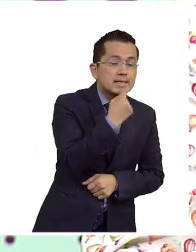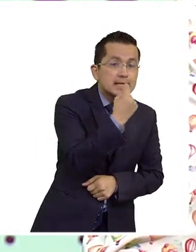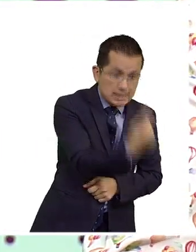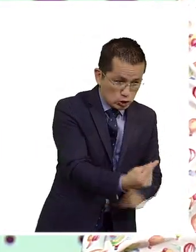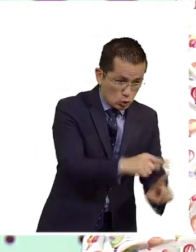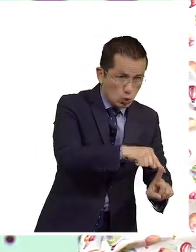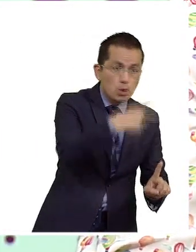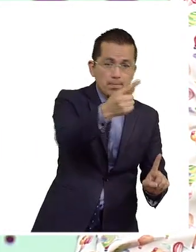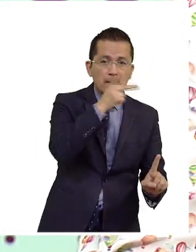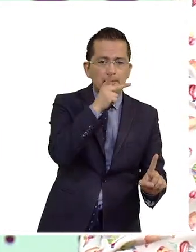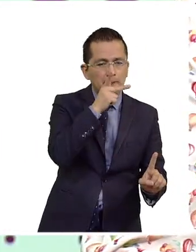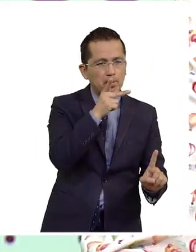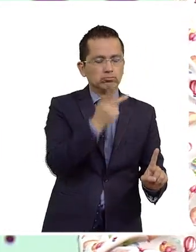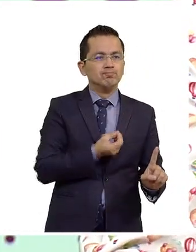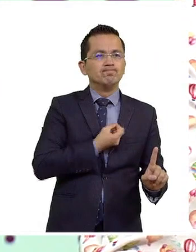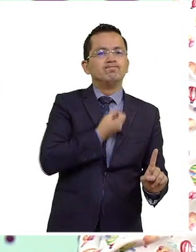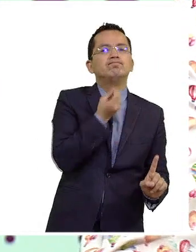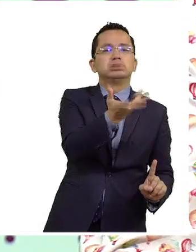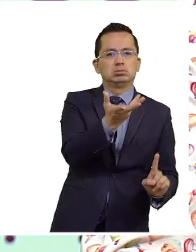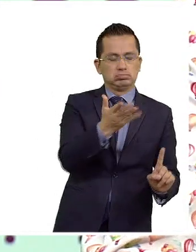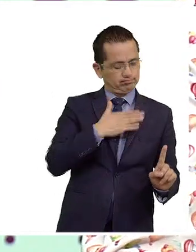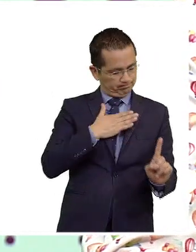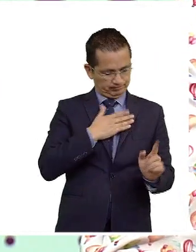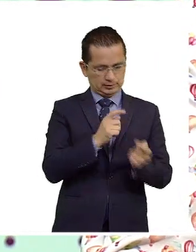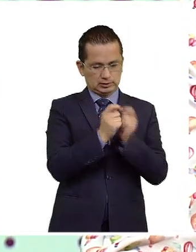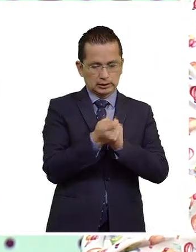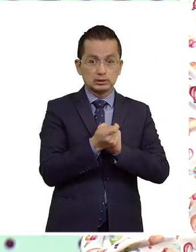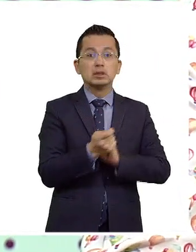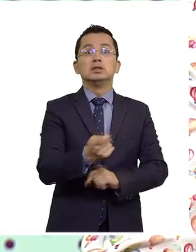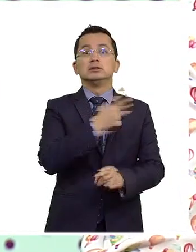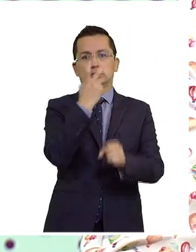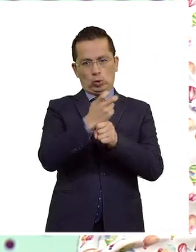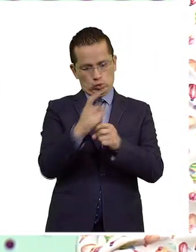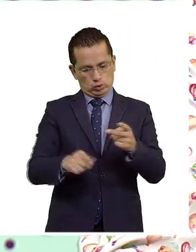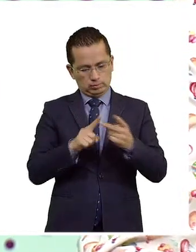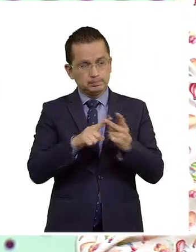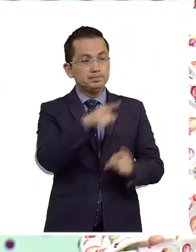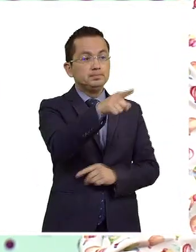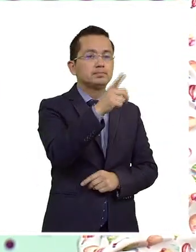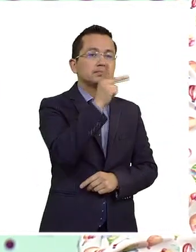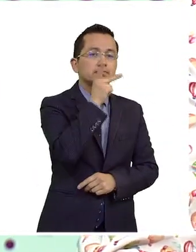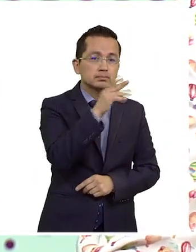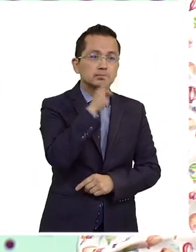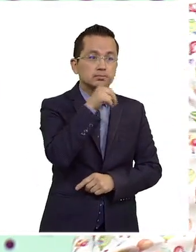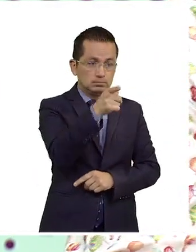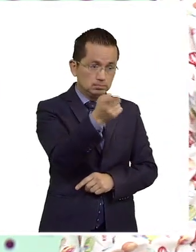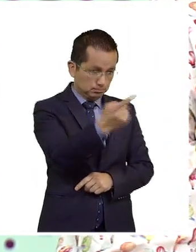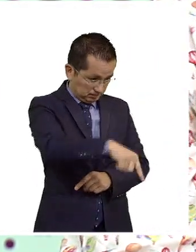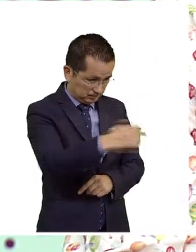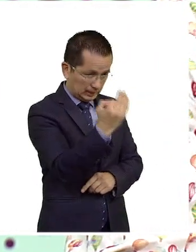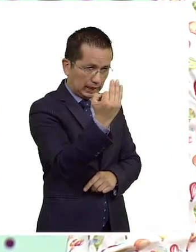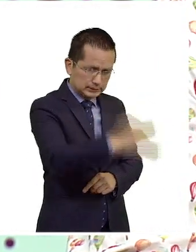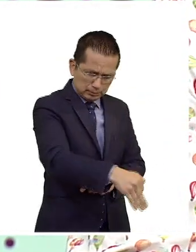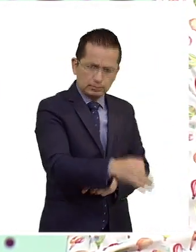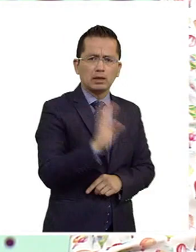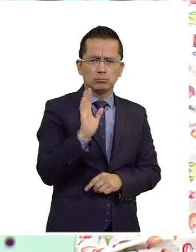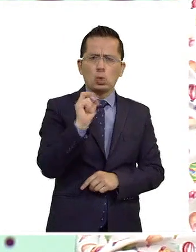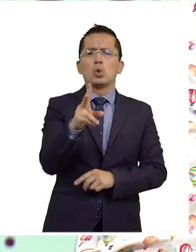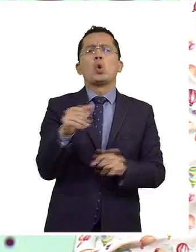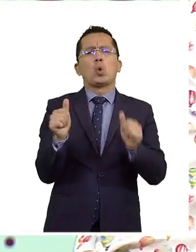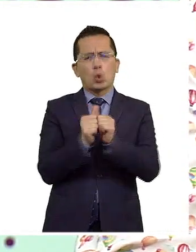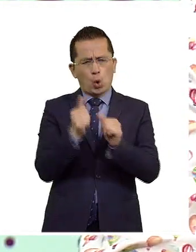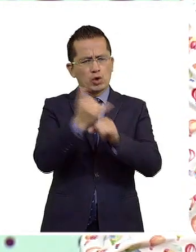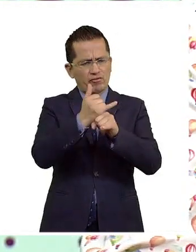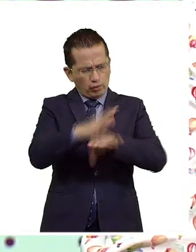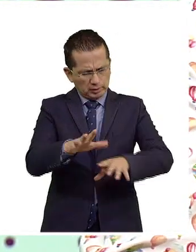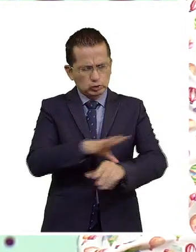padres o las mamás de manera receptiva tomen la expresión de su hijo, que tengan la información, que cuenten